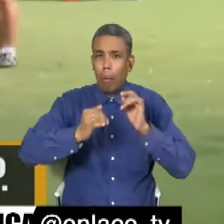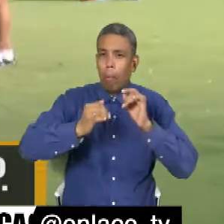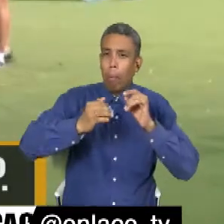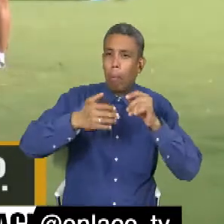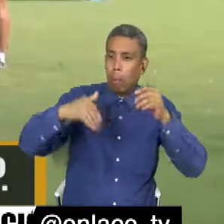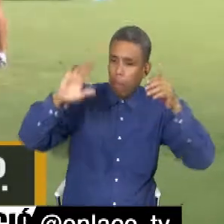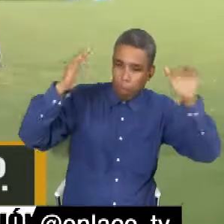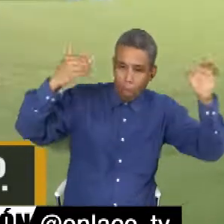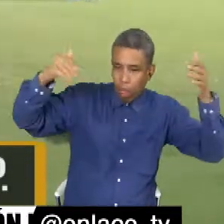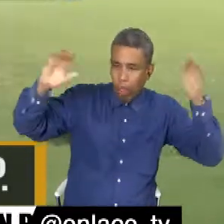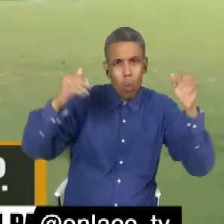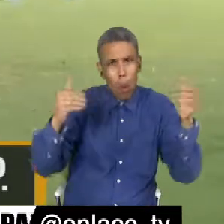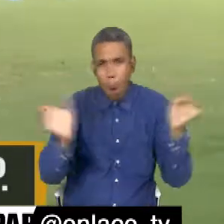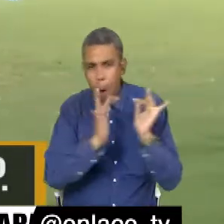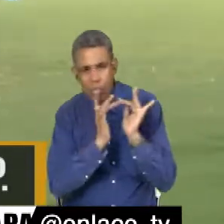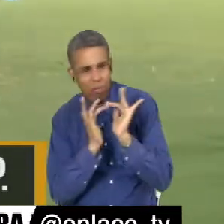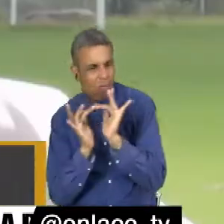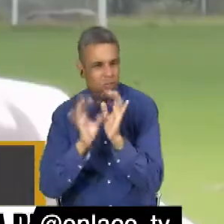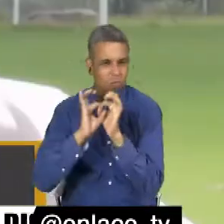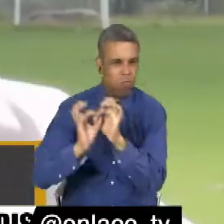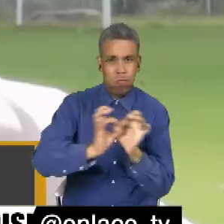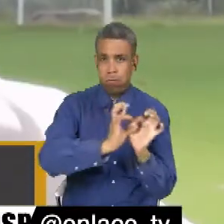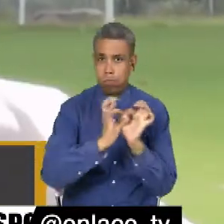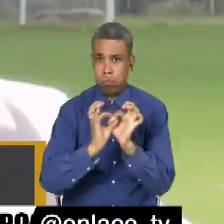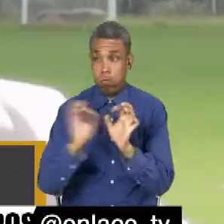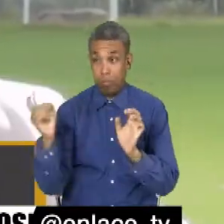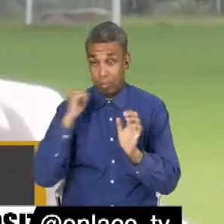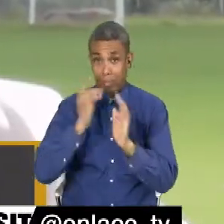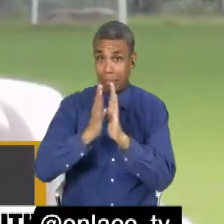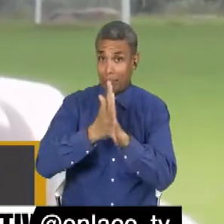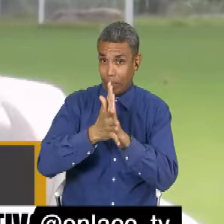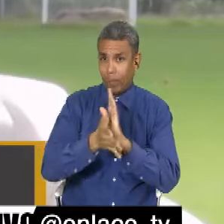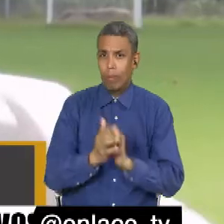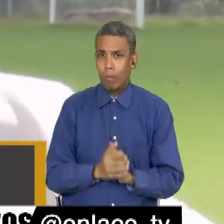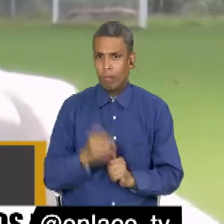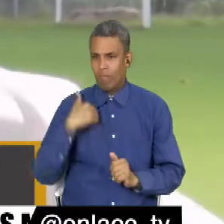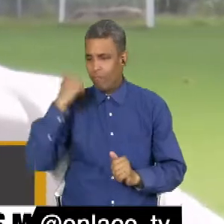dirigidos dejen todo de sí en este encuentro definitivo. Conscientes de que no